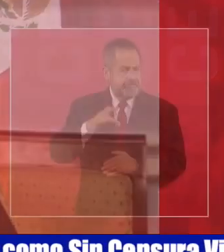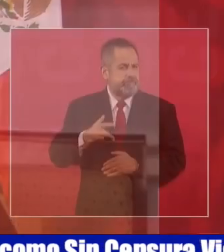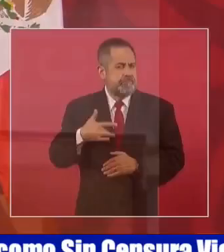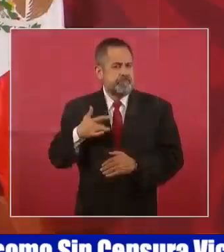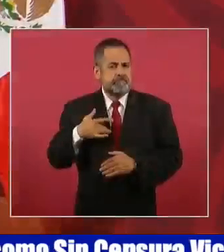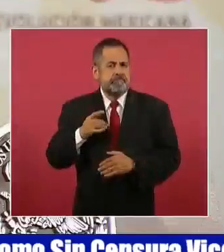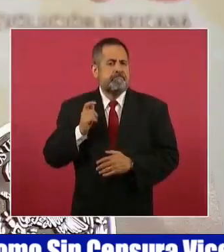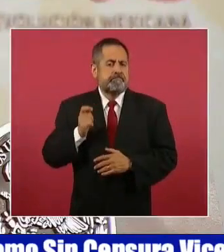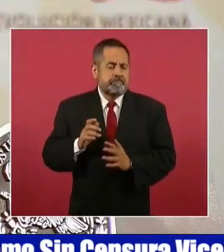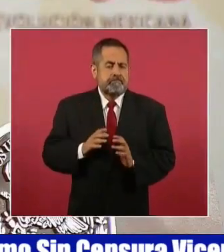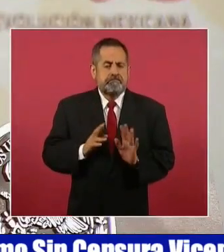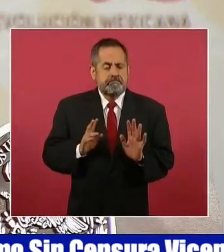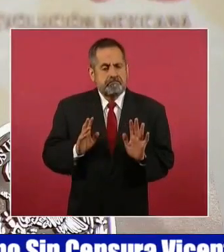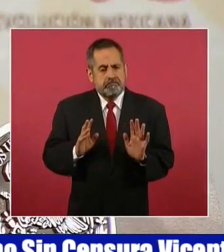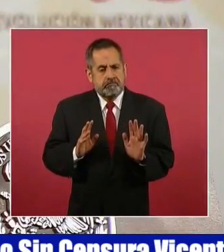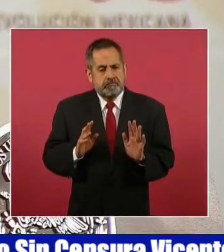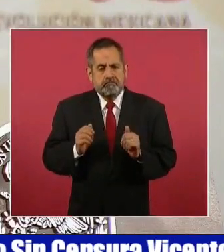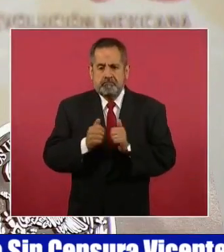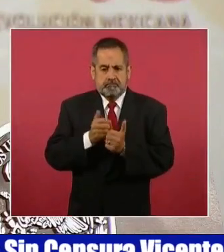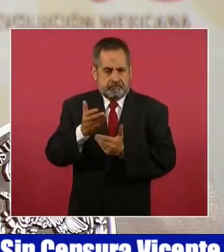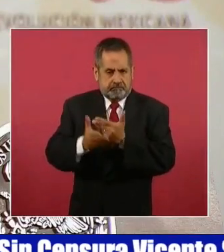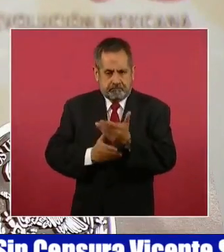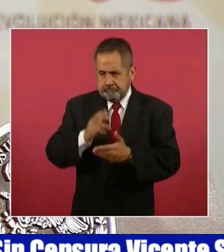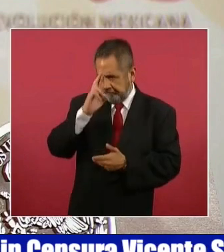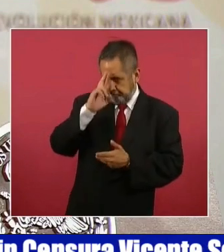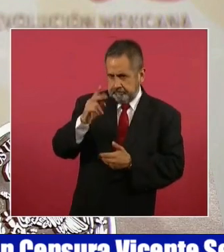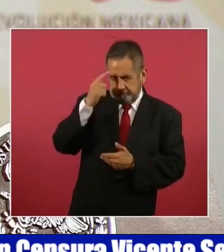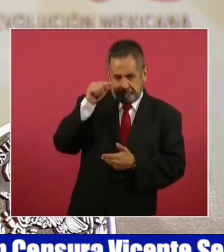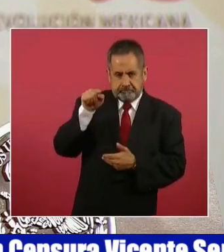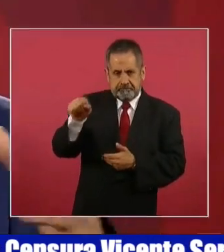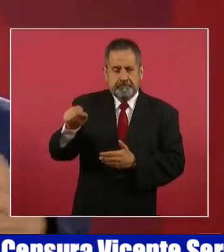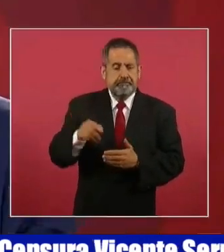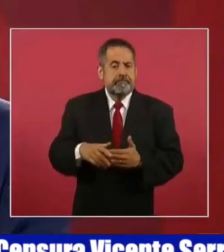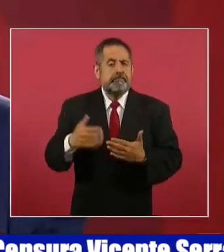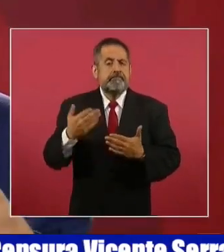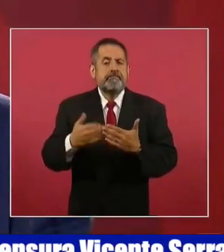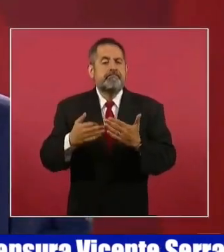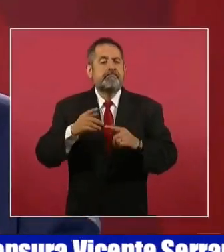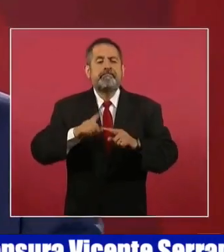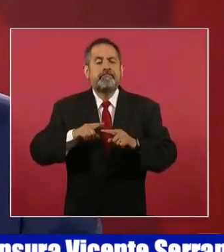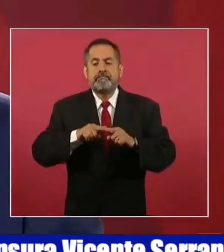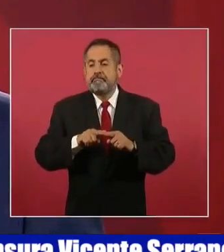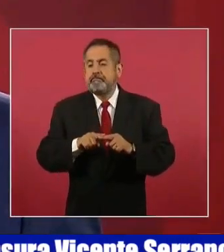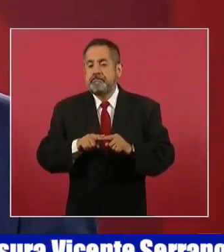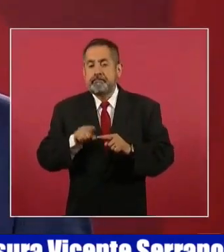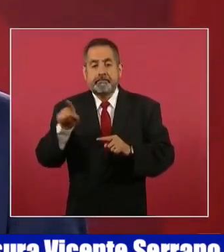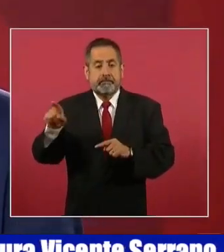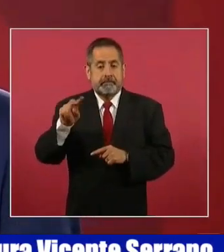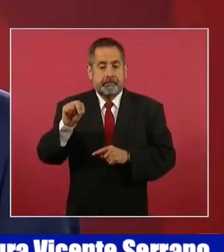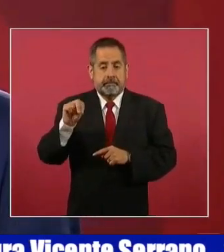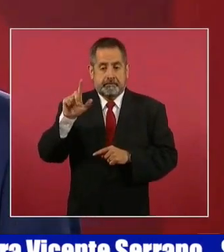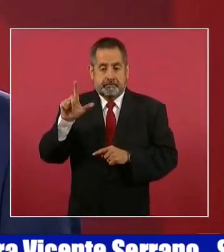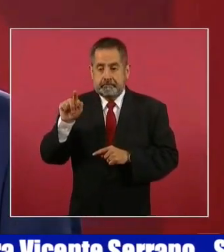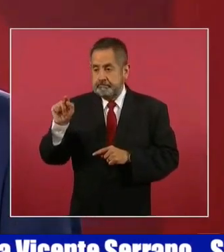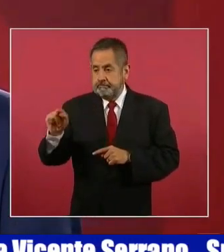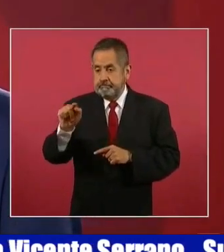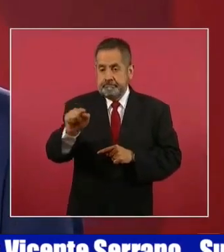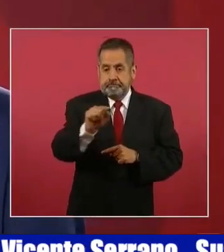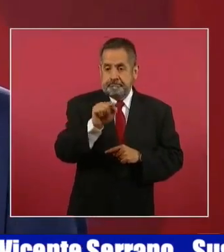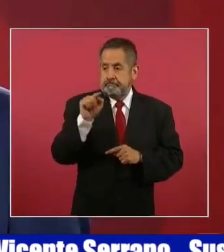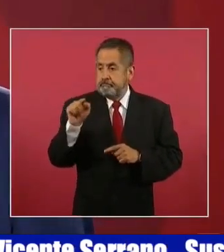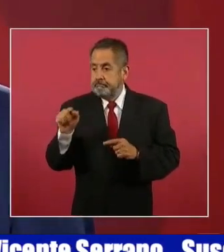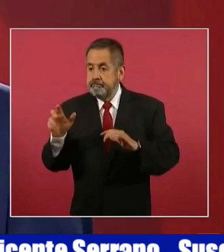sí están apoyando al gobierno de Nuevo León, que no se haga pato Samuel García. Dijo el presidente que hay una inversión destinada a la